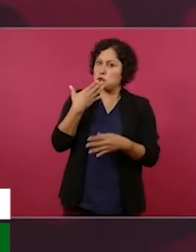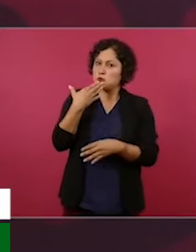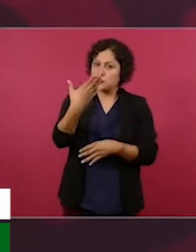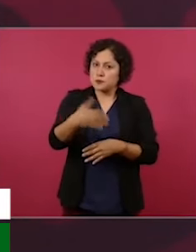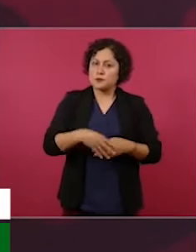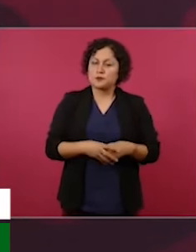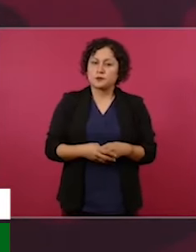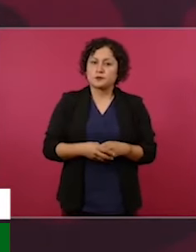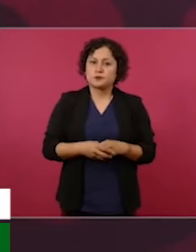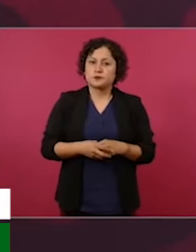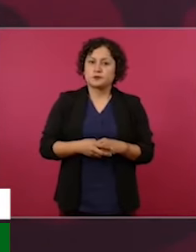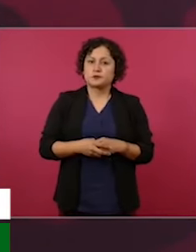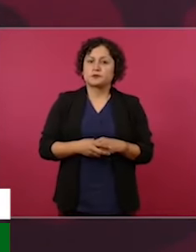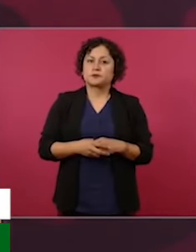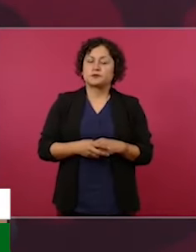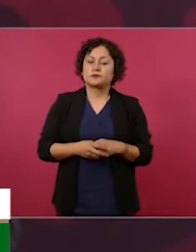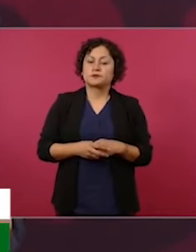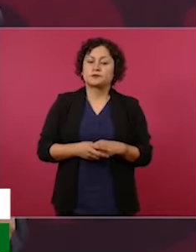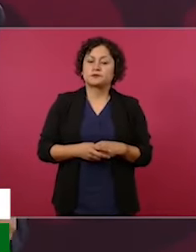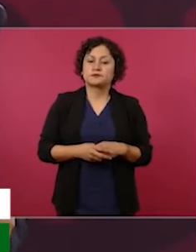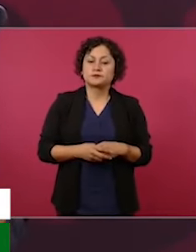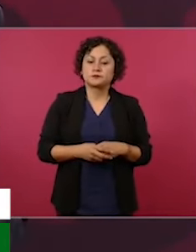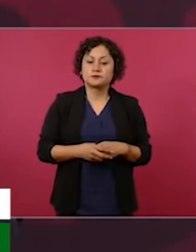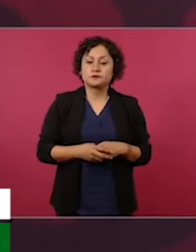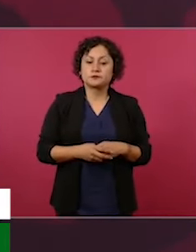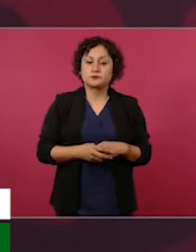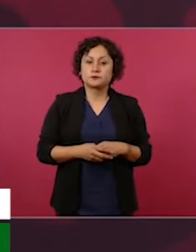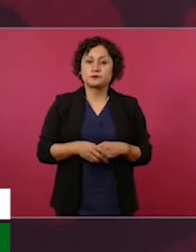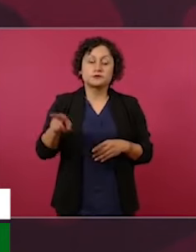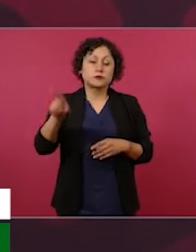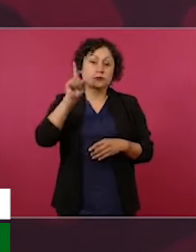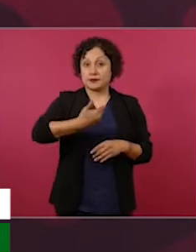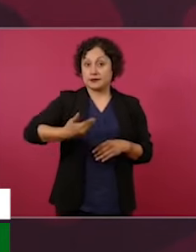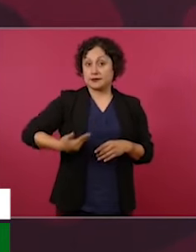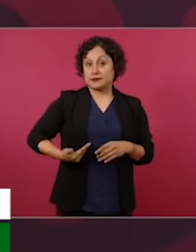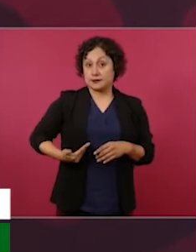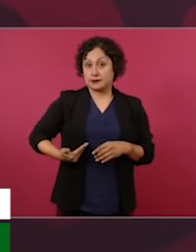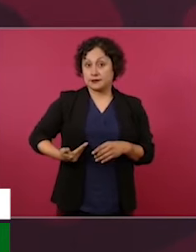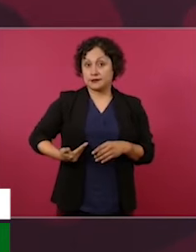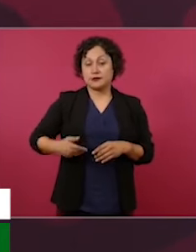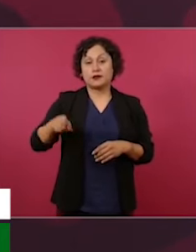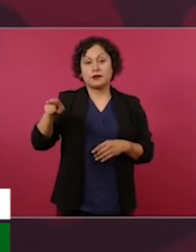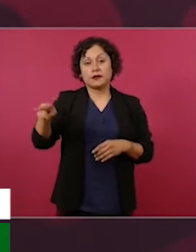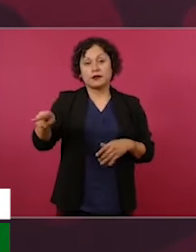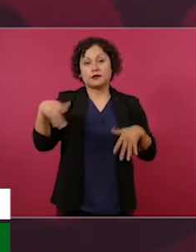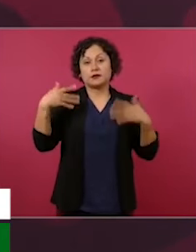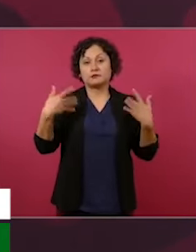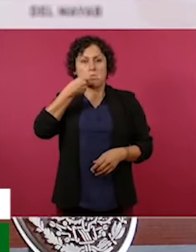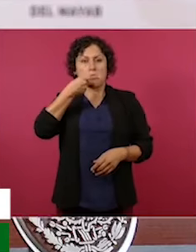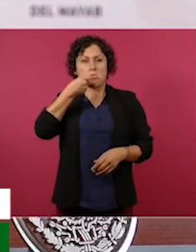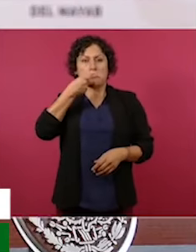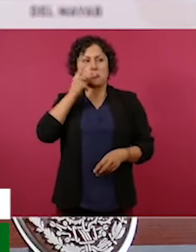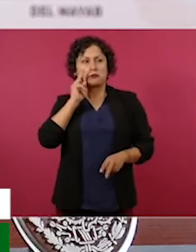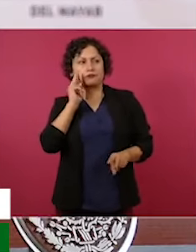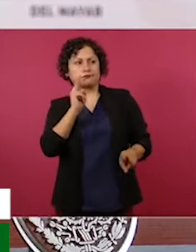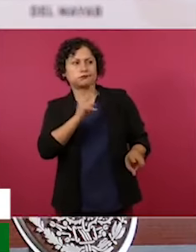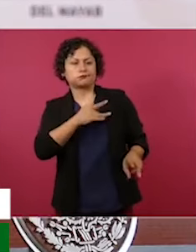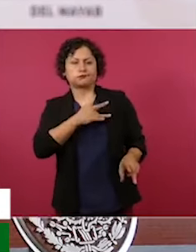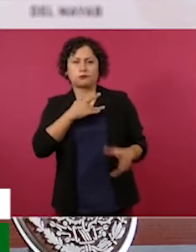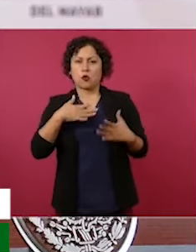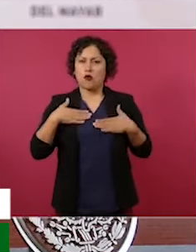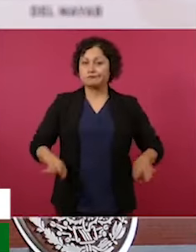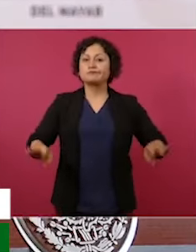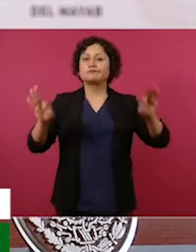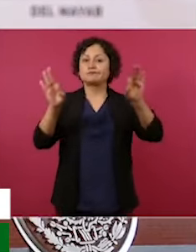la Cuarta Transformación. La presidenta electa transmite mucha confianza y eso es